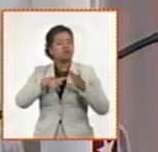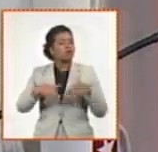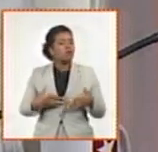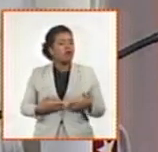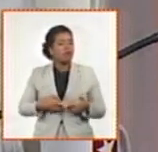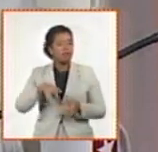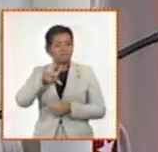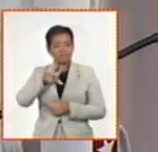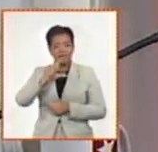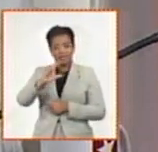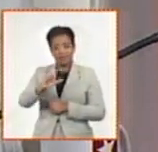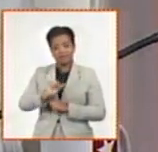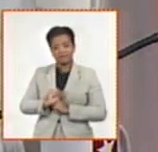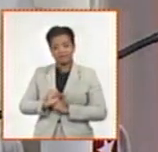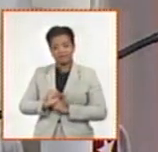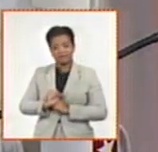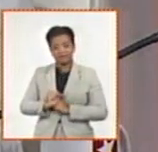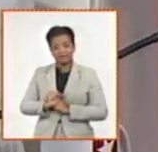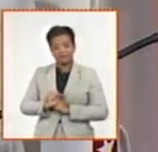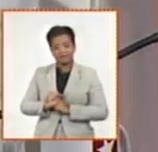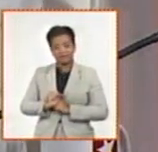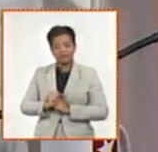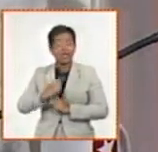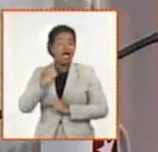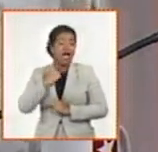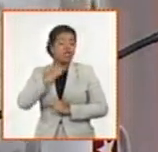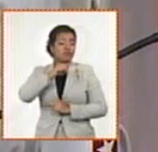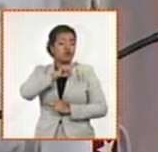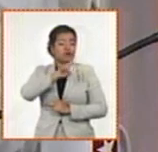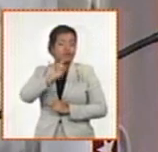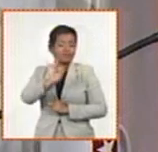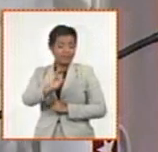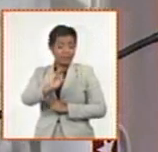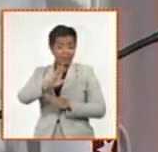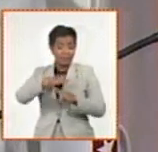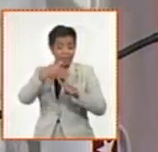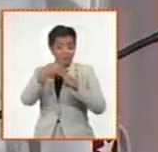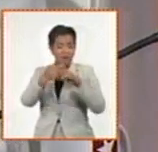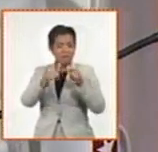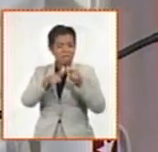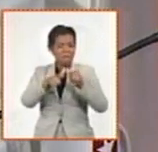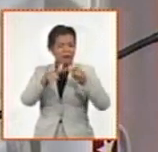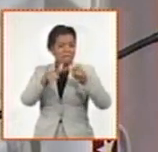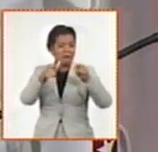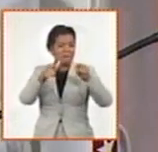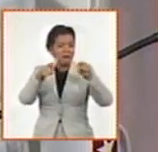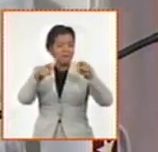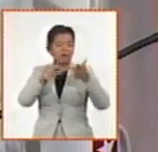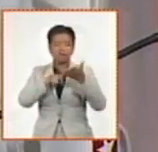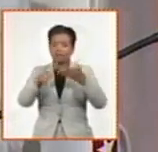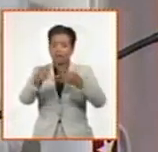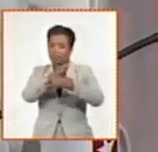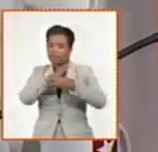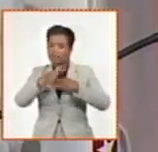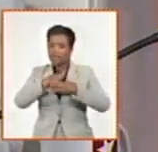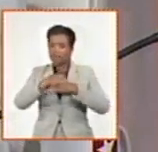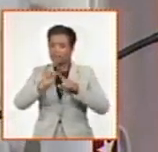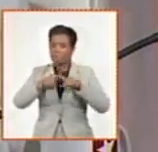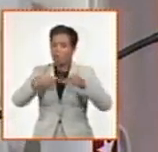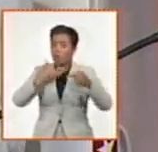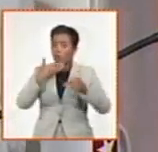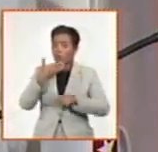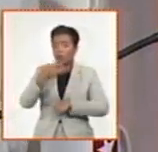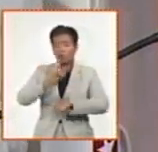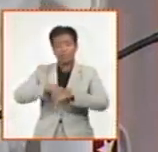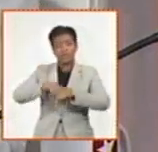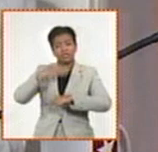Villa Clara en el año 97, pero después se fue, creó un ambiente tan positivo en un momento de